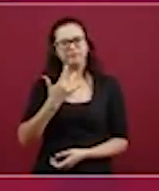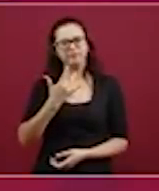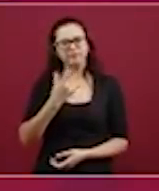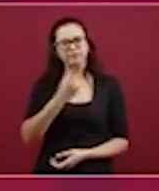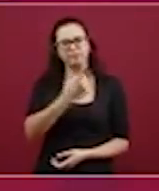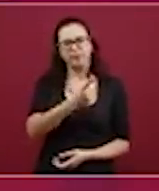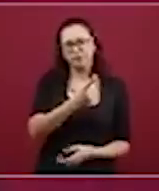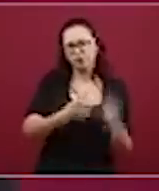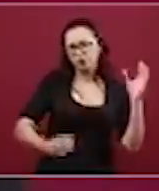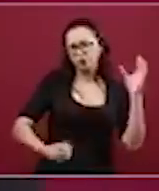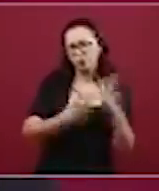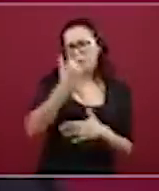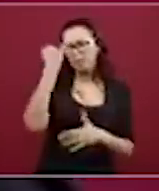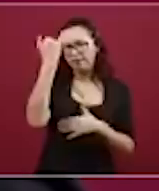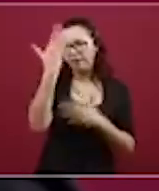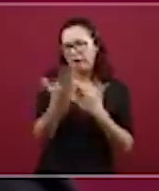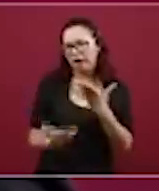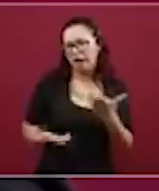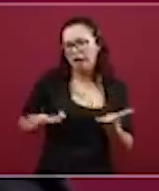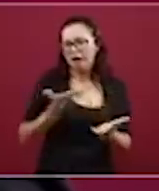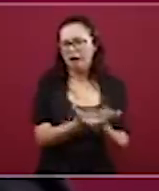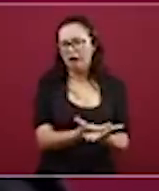a presentar la iniciativa,